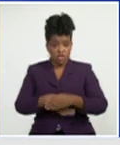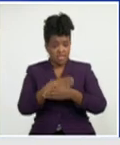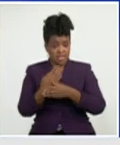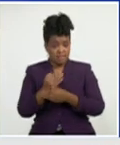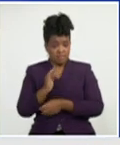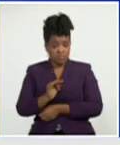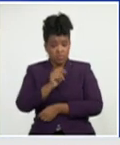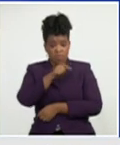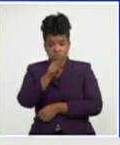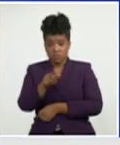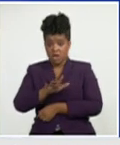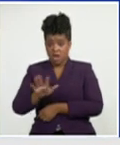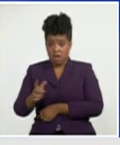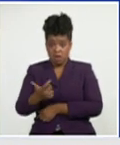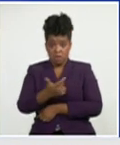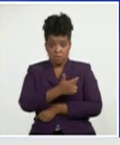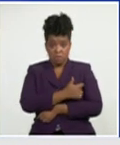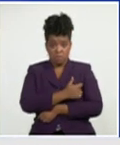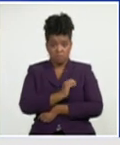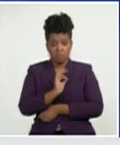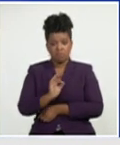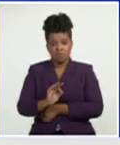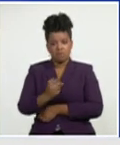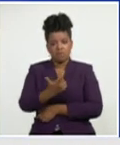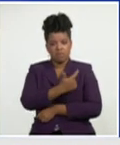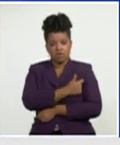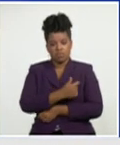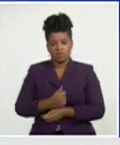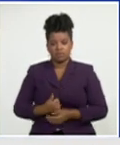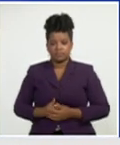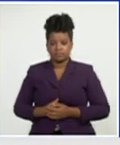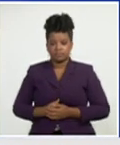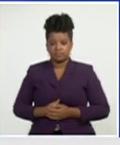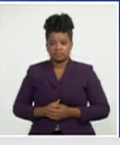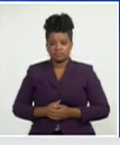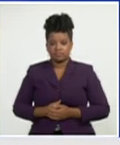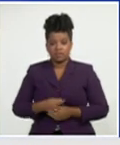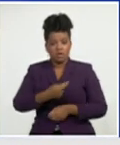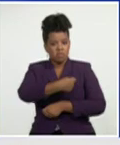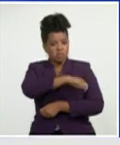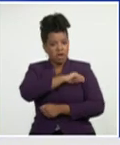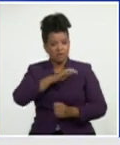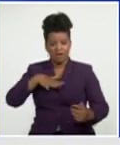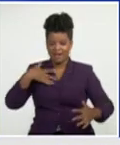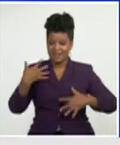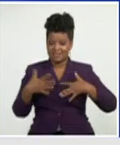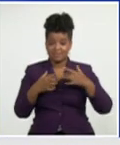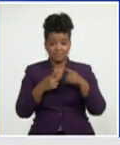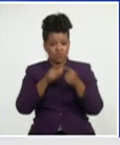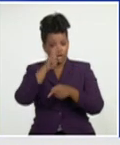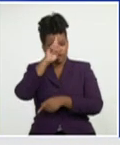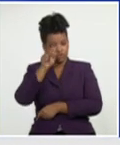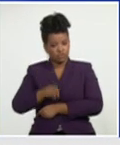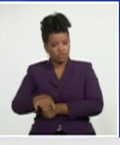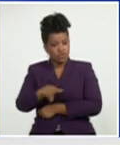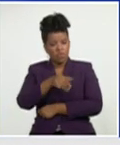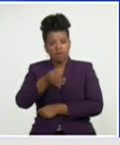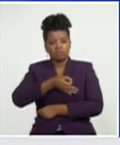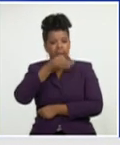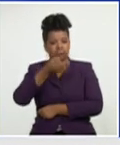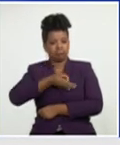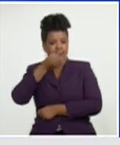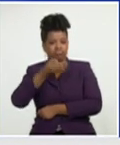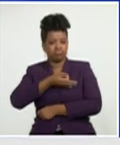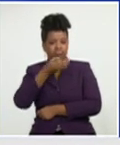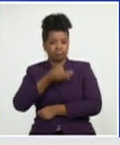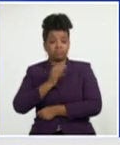hayan recibido placebo reciben ese día la vacunación. Están muy contentos con esos resultados porque el doctor Ochoa también nos hacía saber durante el